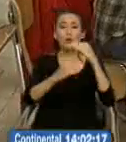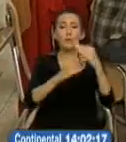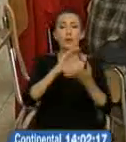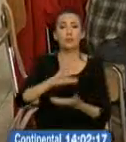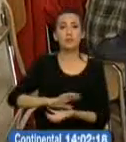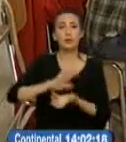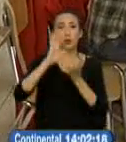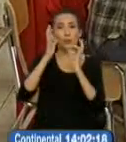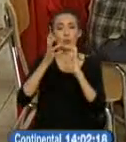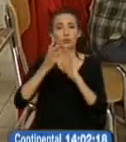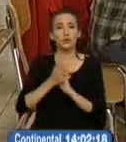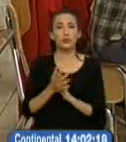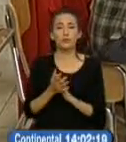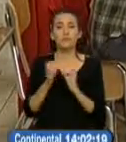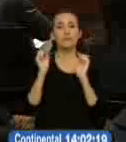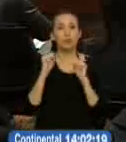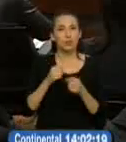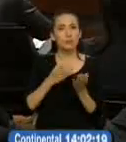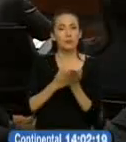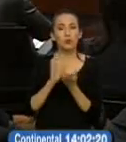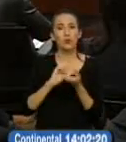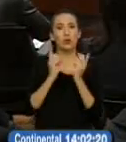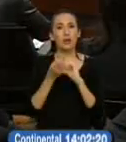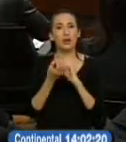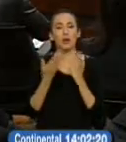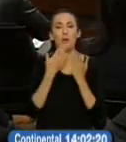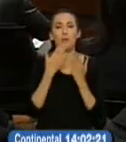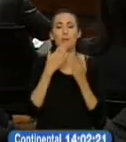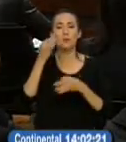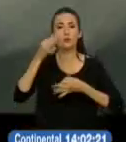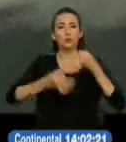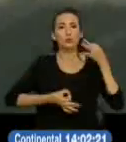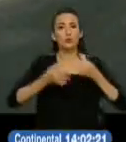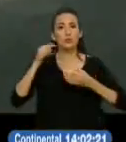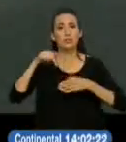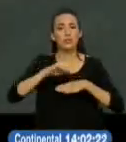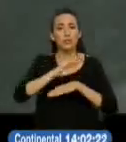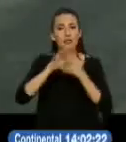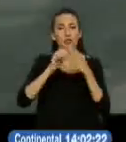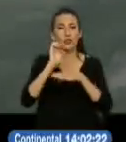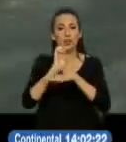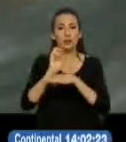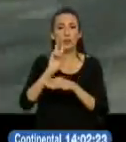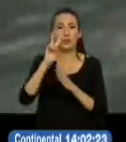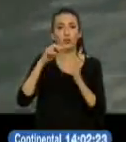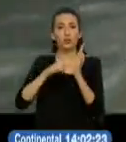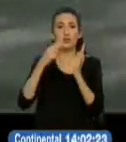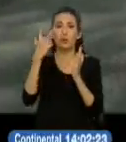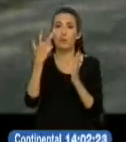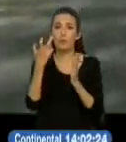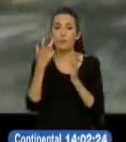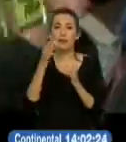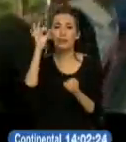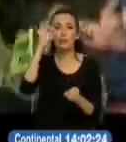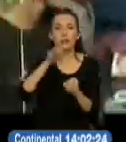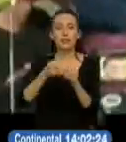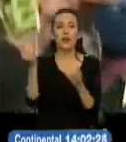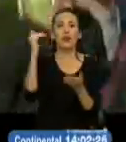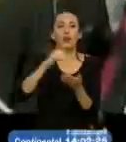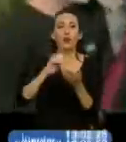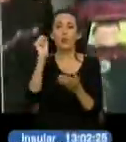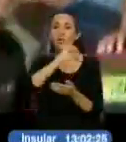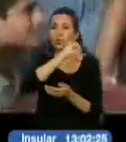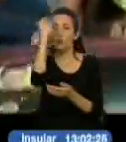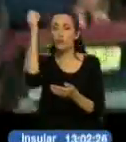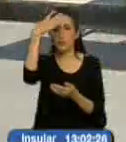Revolución Ciudadana, lo que permitió grandes cambios en la manera de brindar justicia en el país. En 2013, la victoria electoral número 9 de Rafael Correa con Jorge Glass